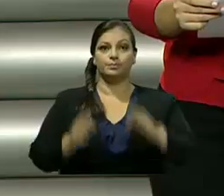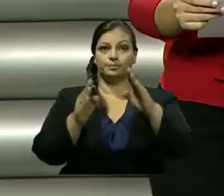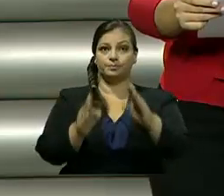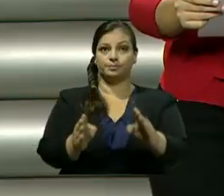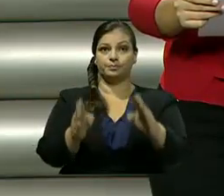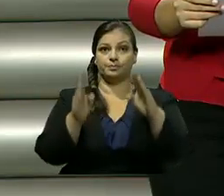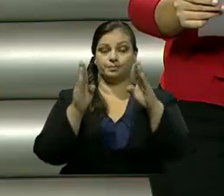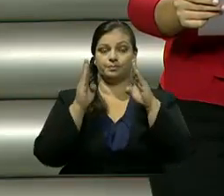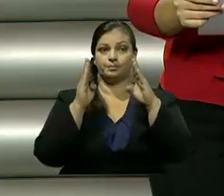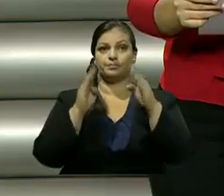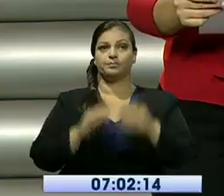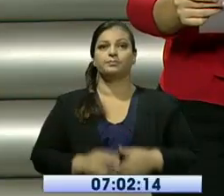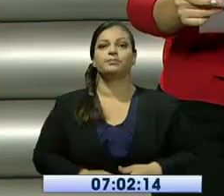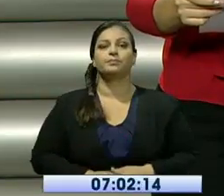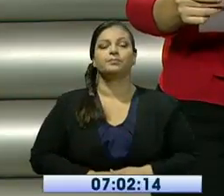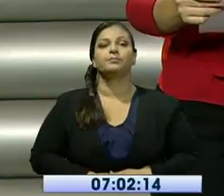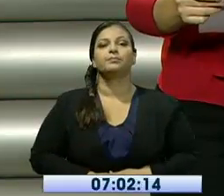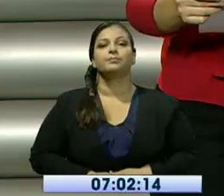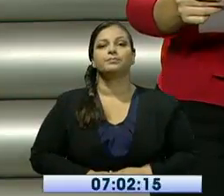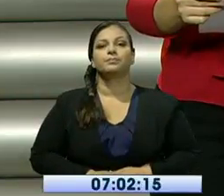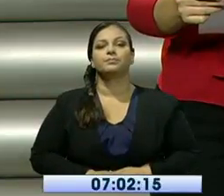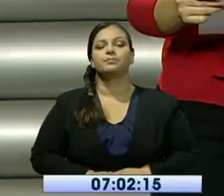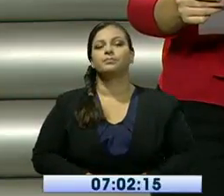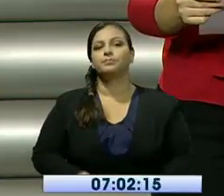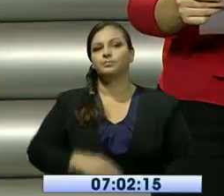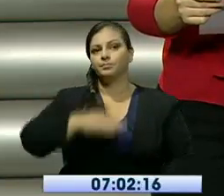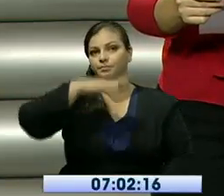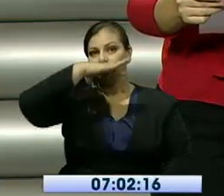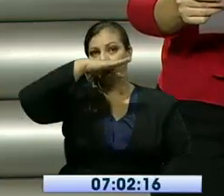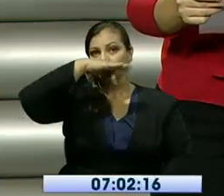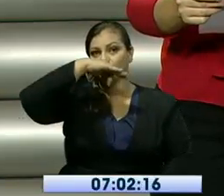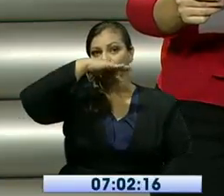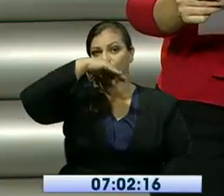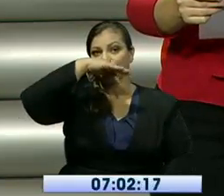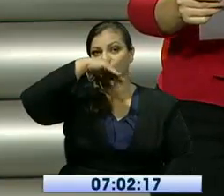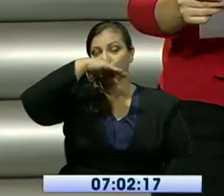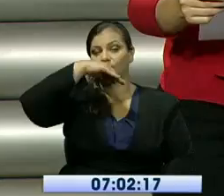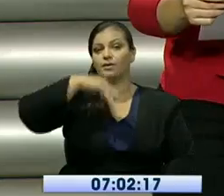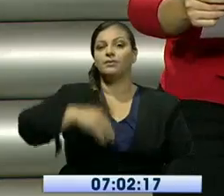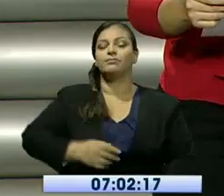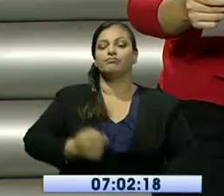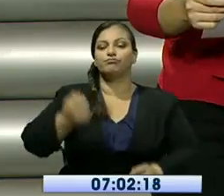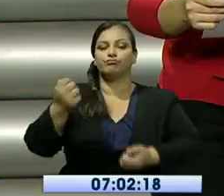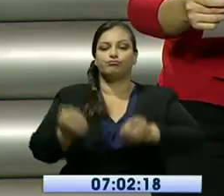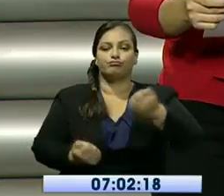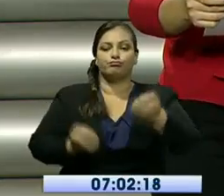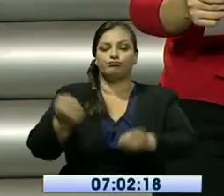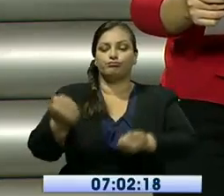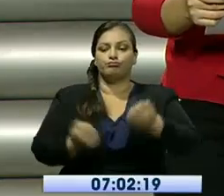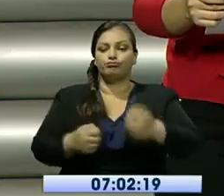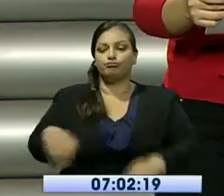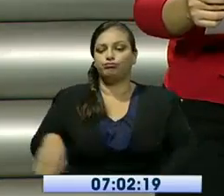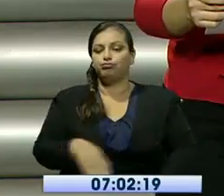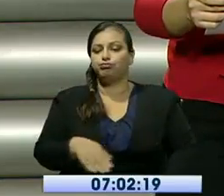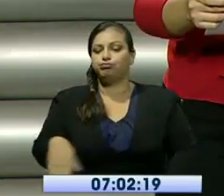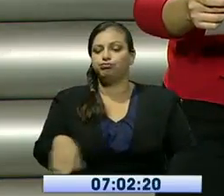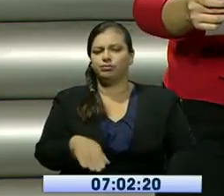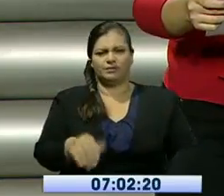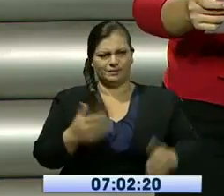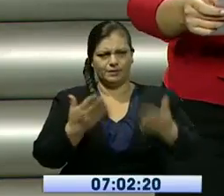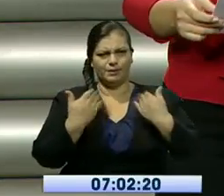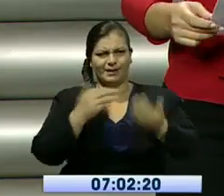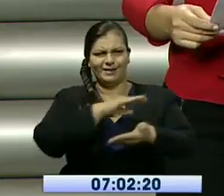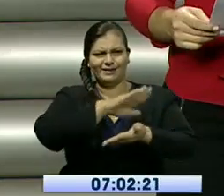conductor de un patrullero de la autoridad de tránsito municipal resultó herido en un accidente registrado en el centro de guayaquil